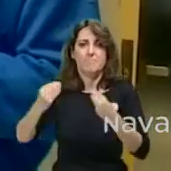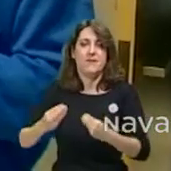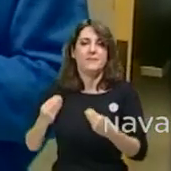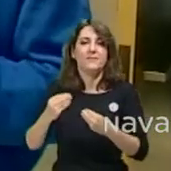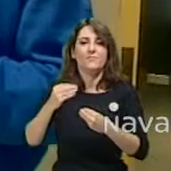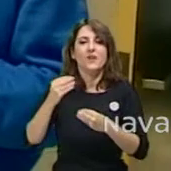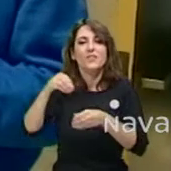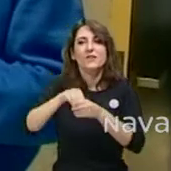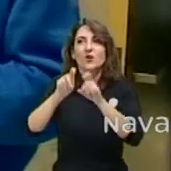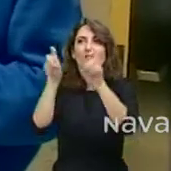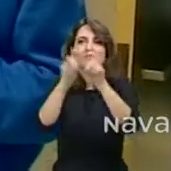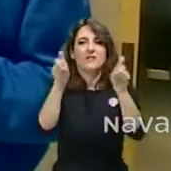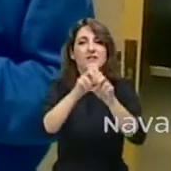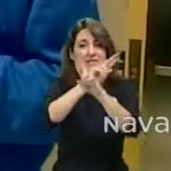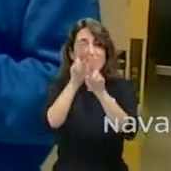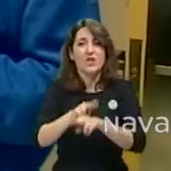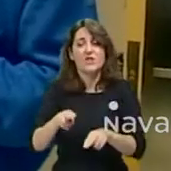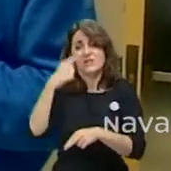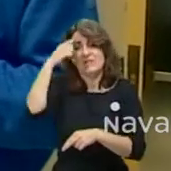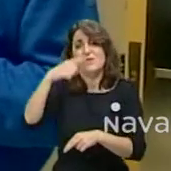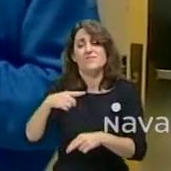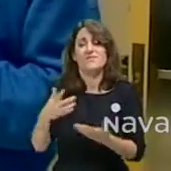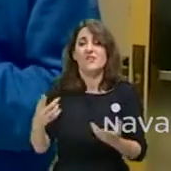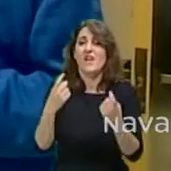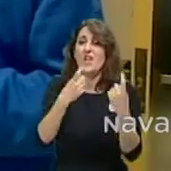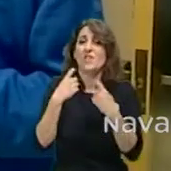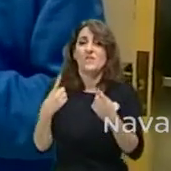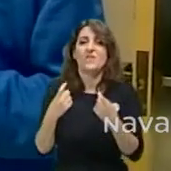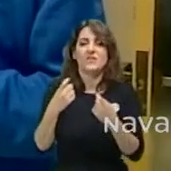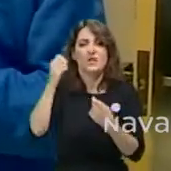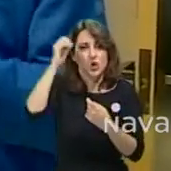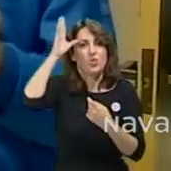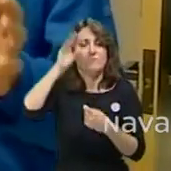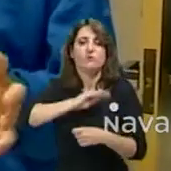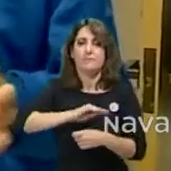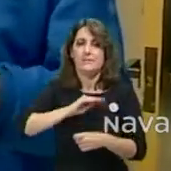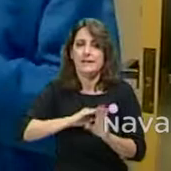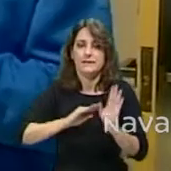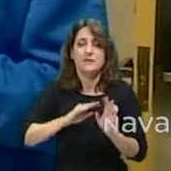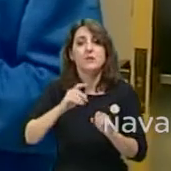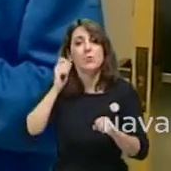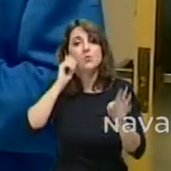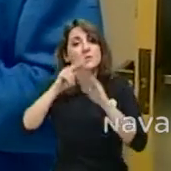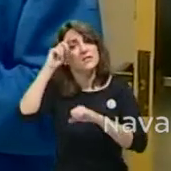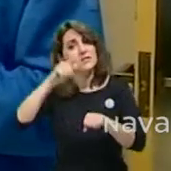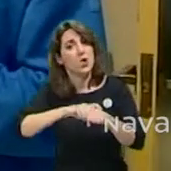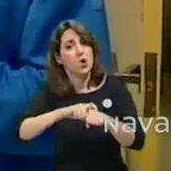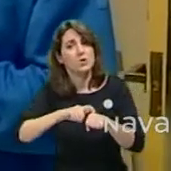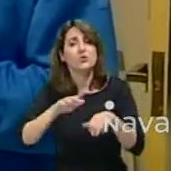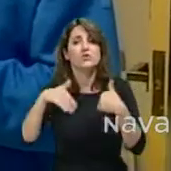organizaciones internacionales, sabemos que para hacer este trabajo hace falta tener muchos conocimientos, no solamente psicológicos, sino